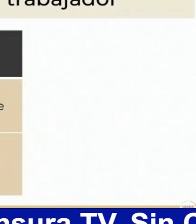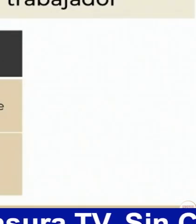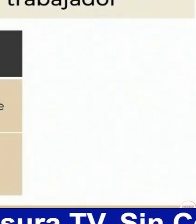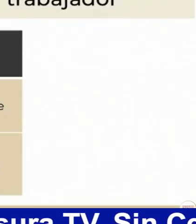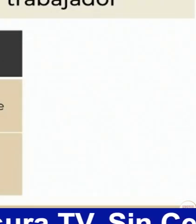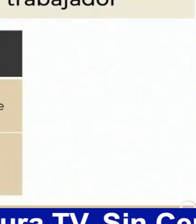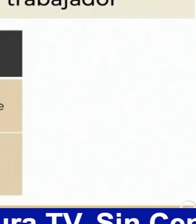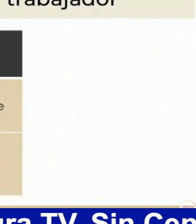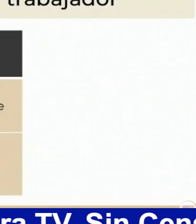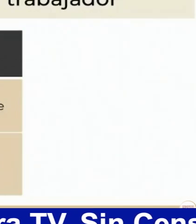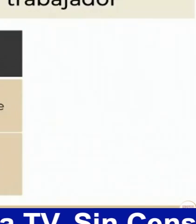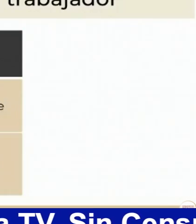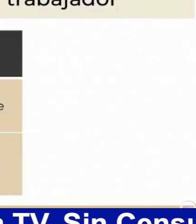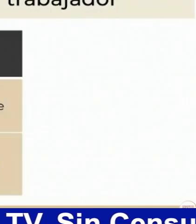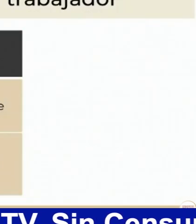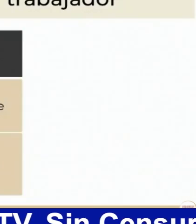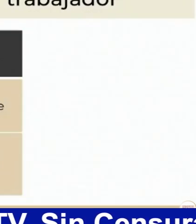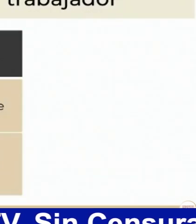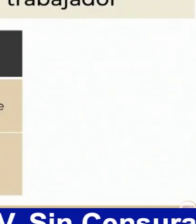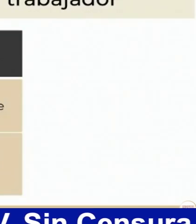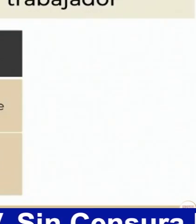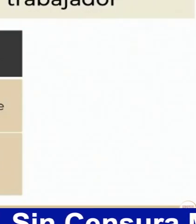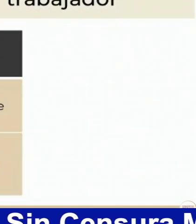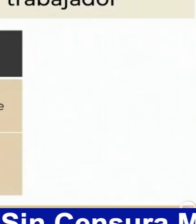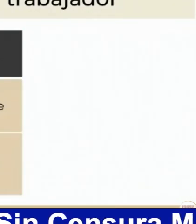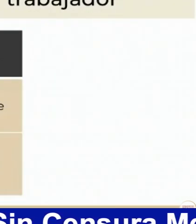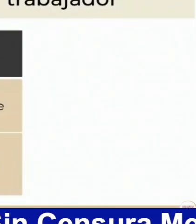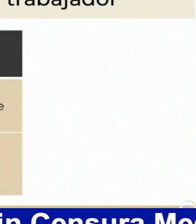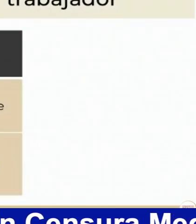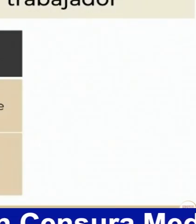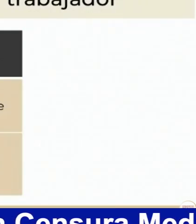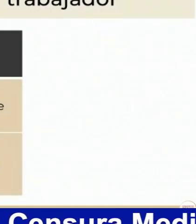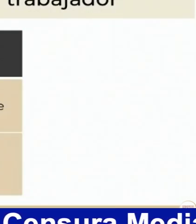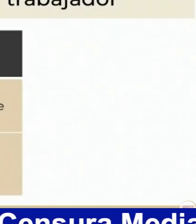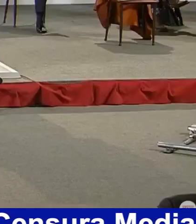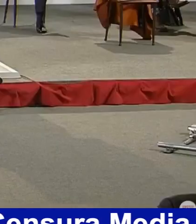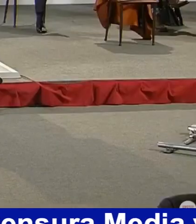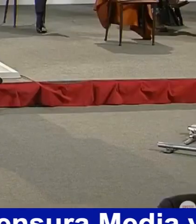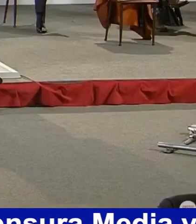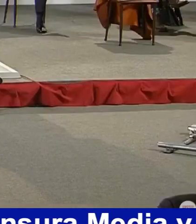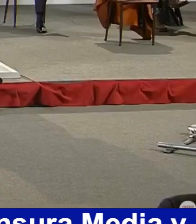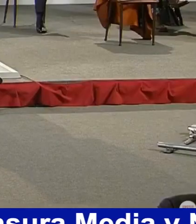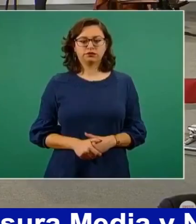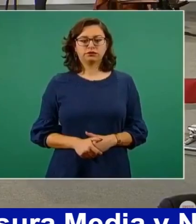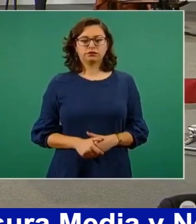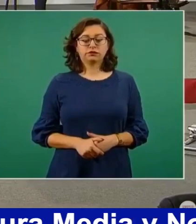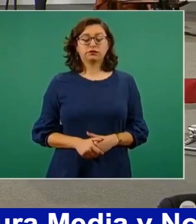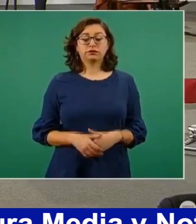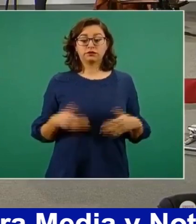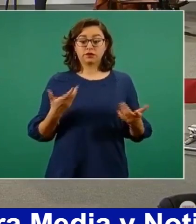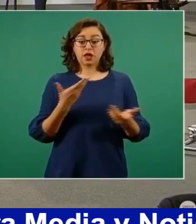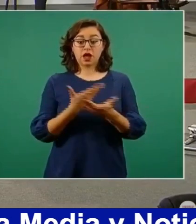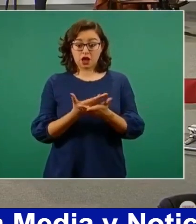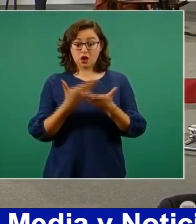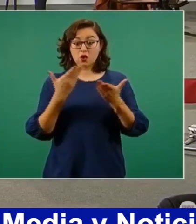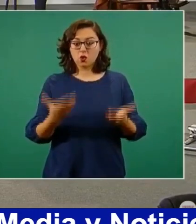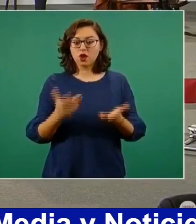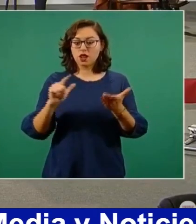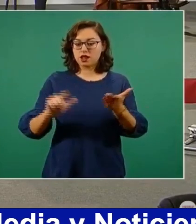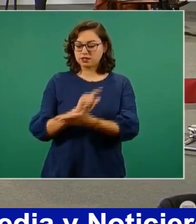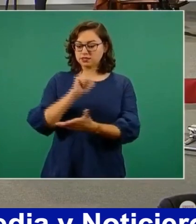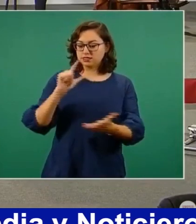que tenían a los trabajadores y que no generaban utilidades y simplemente transferían a los trabajadores. Por